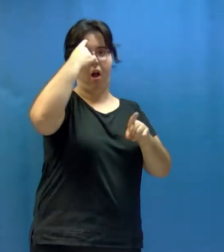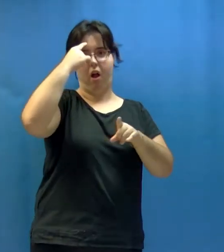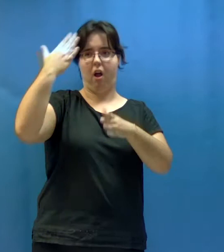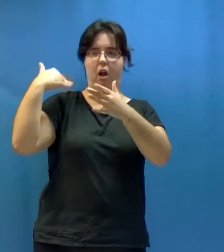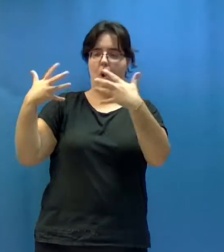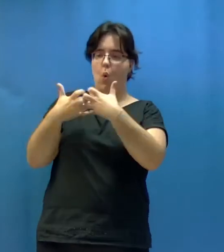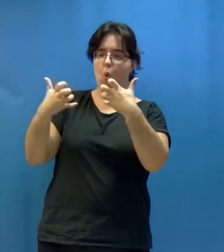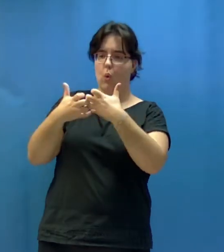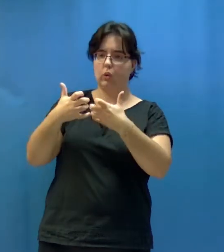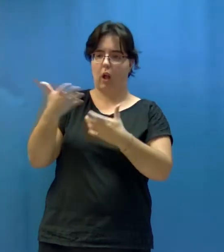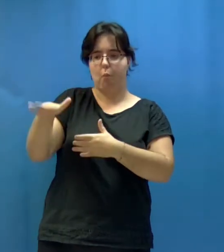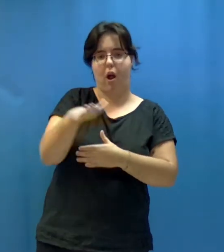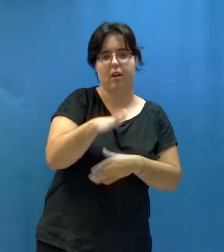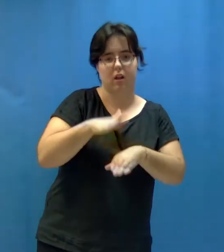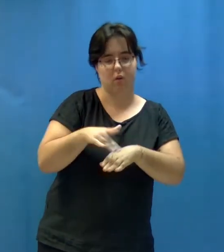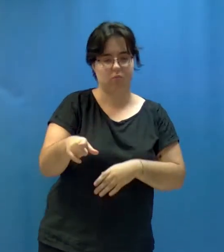Gràcies.